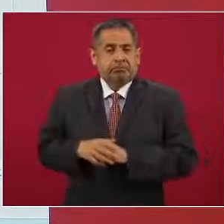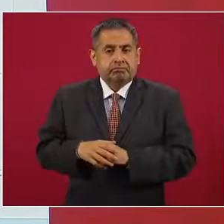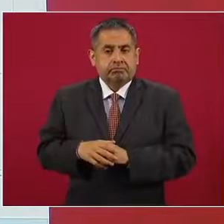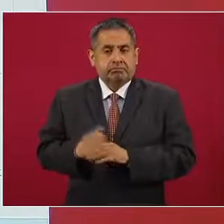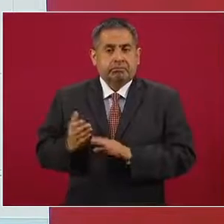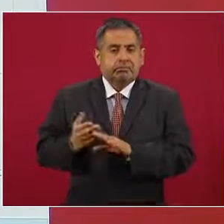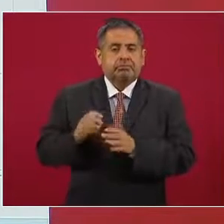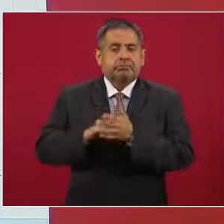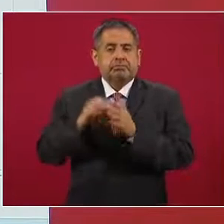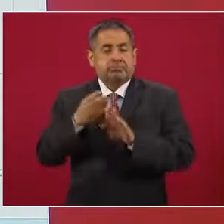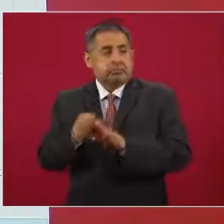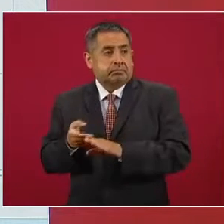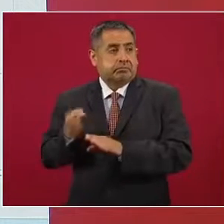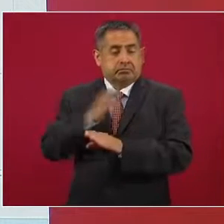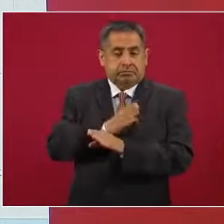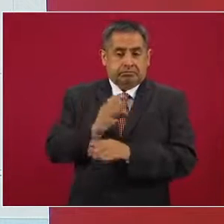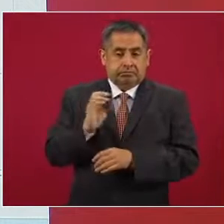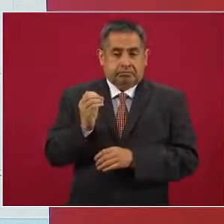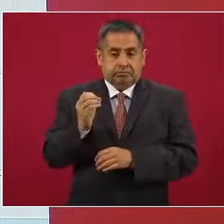octubres